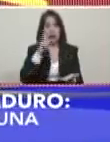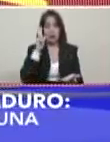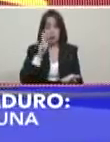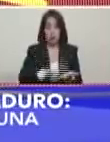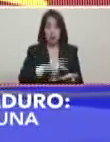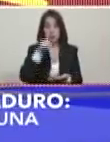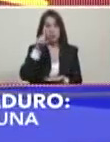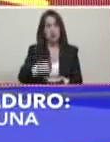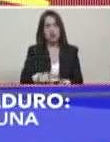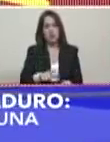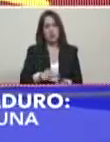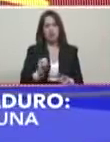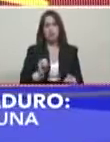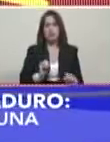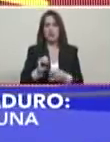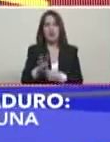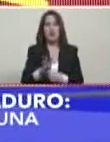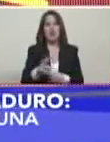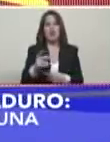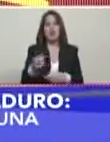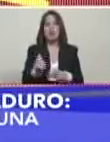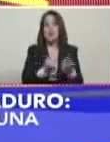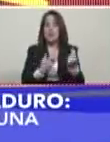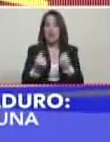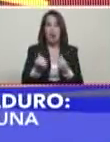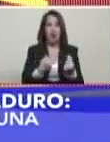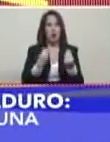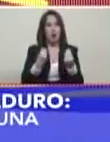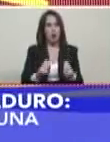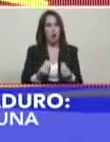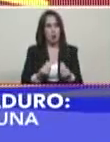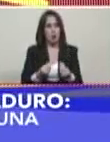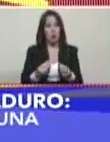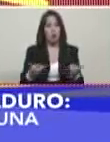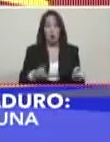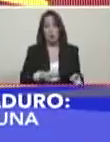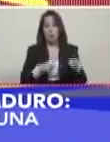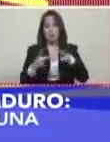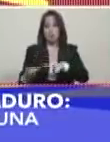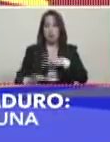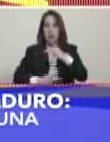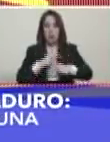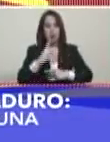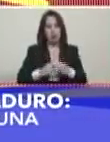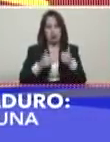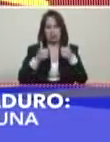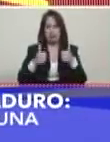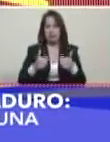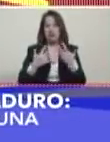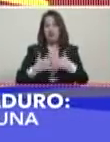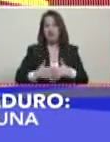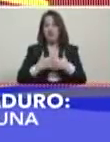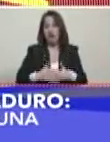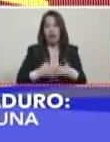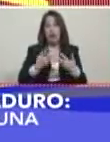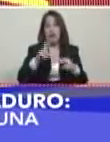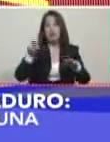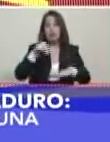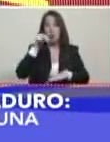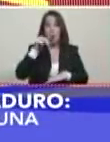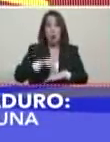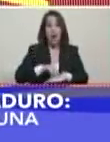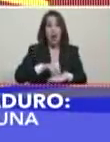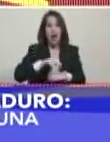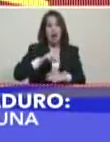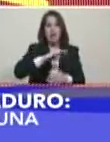la transferencia a la gobernación del Estado Miranda para una gran alianza productiva de la Fábrica Nacional de Cemento de Ocumares